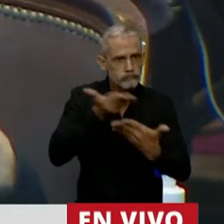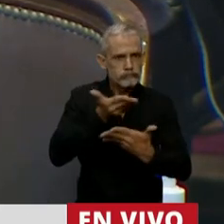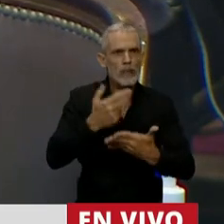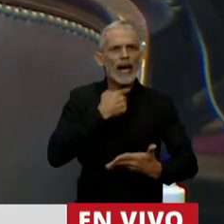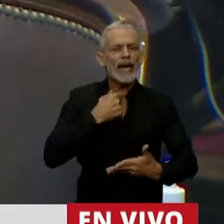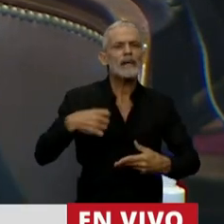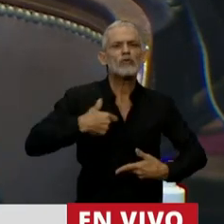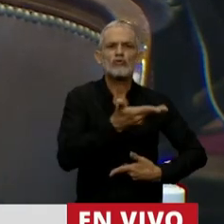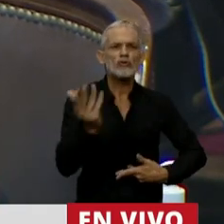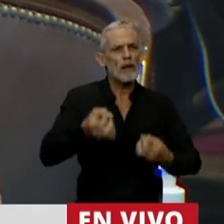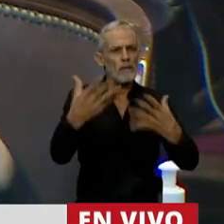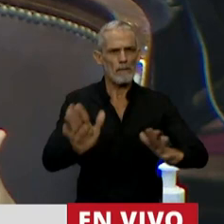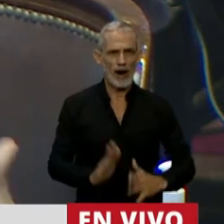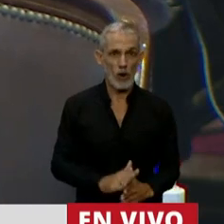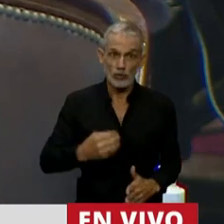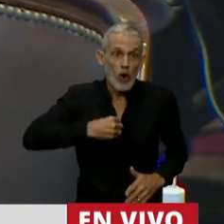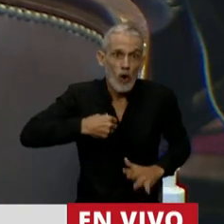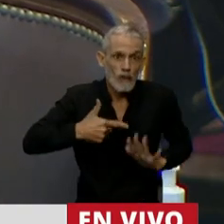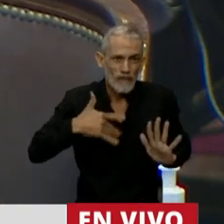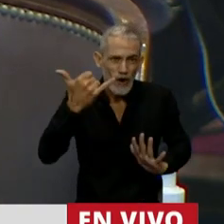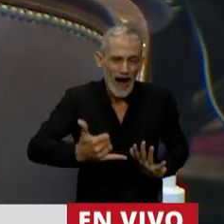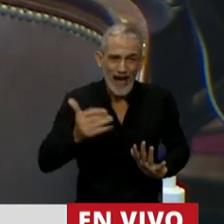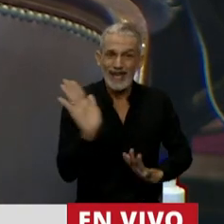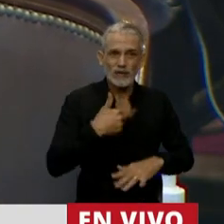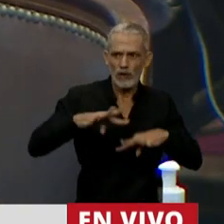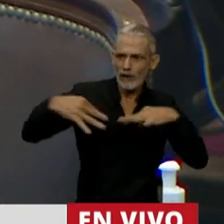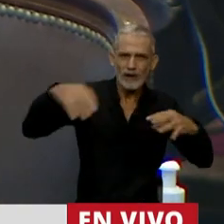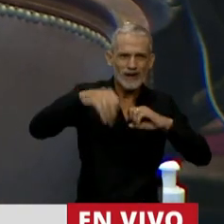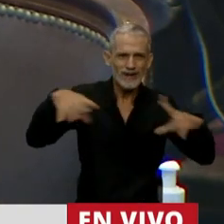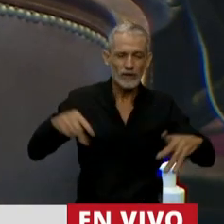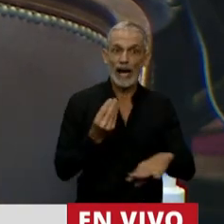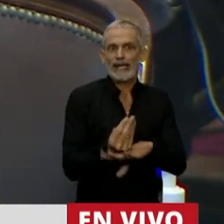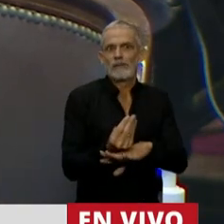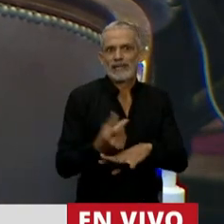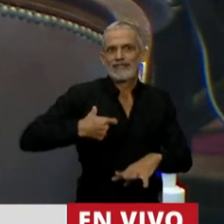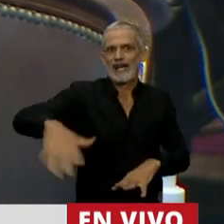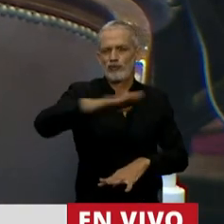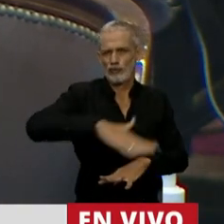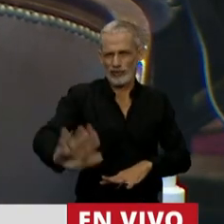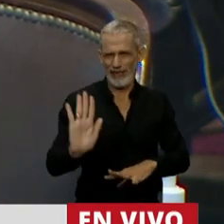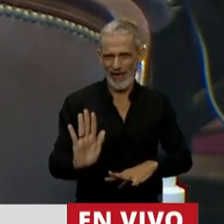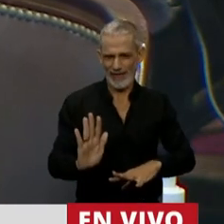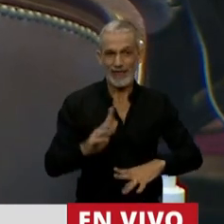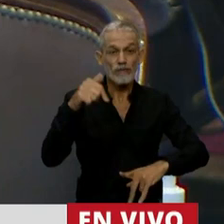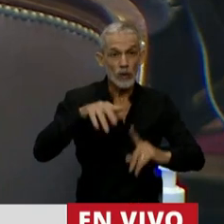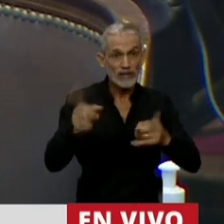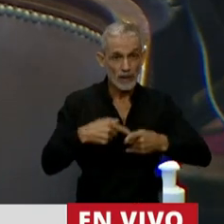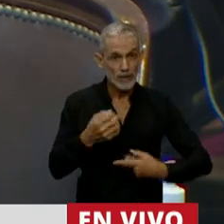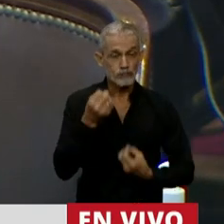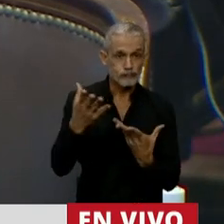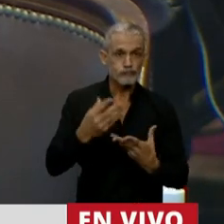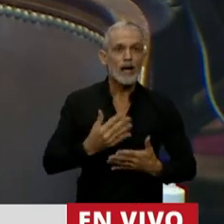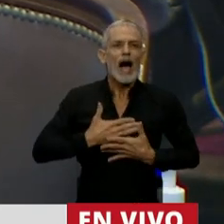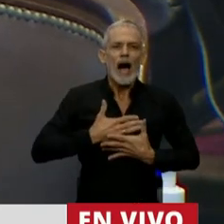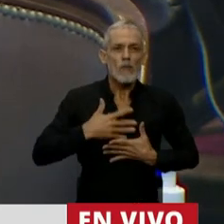querer una sociedad más justa. Creo y confío en eso, en todos los que estamos hoy acá y tratamos de representarlo. Creo que hoy también expresamos el amor